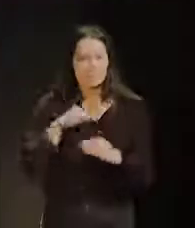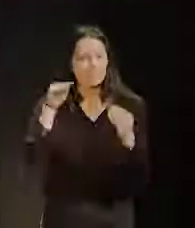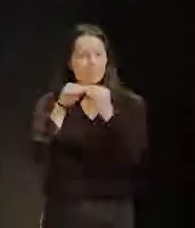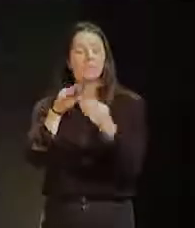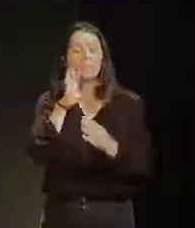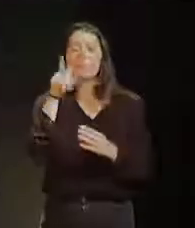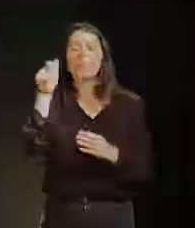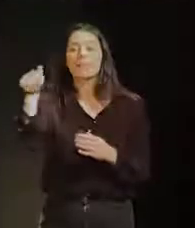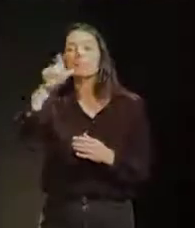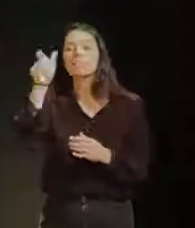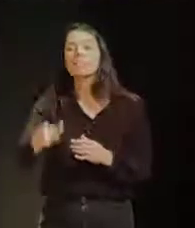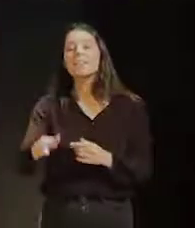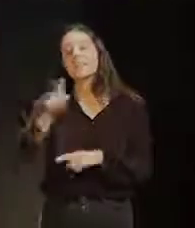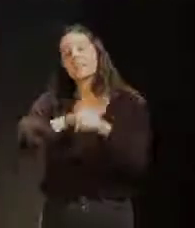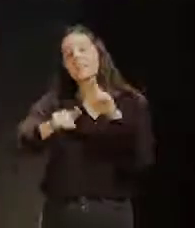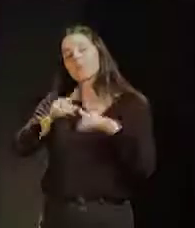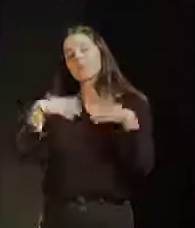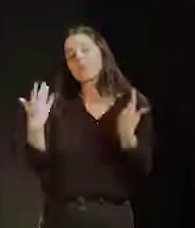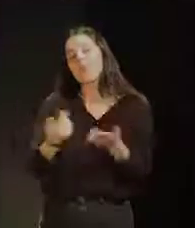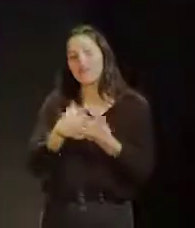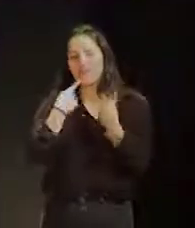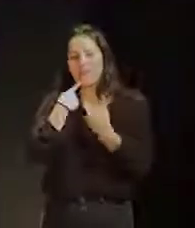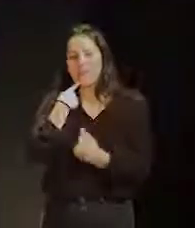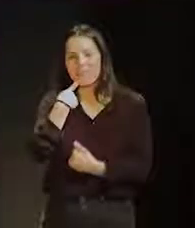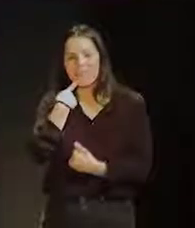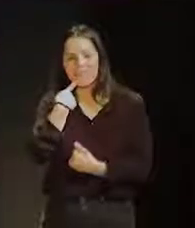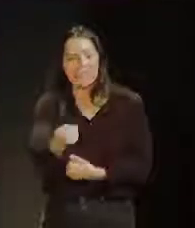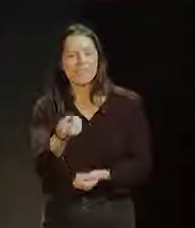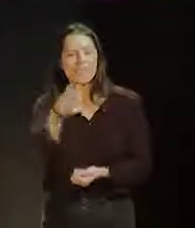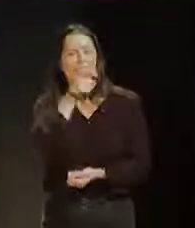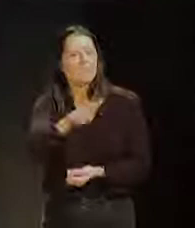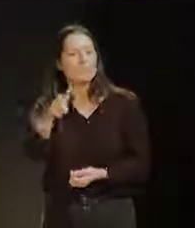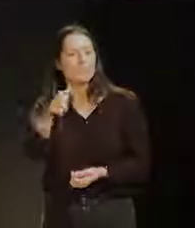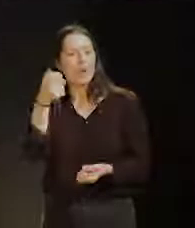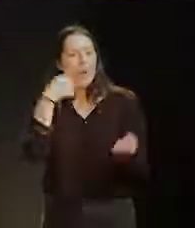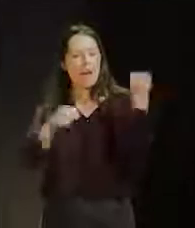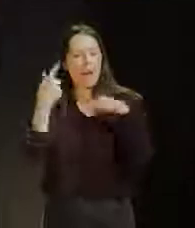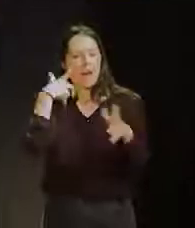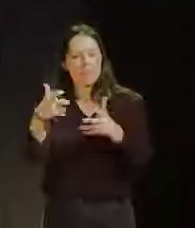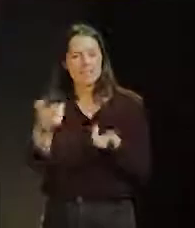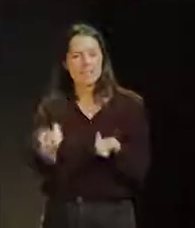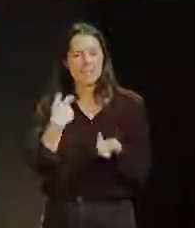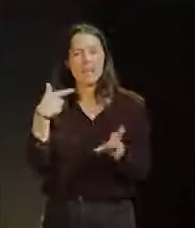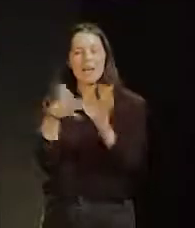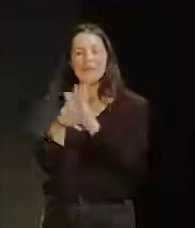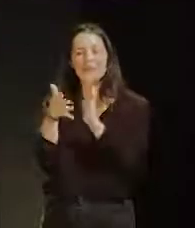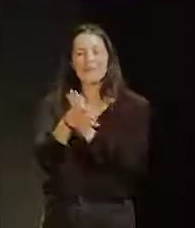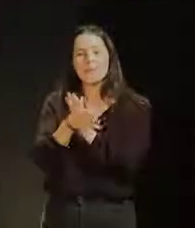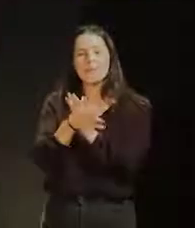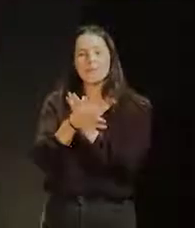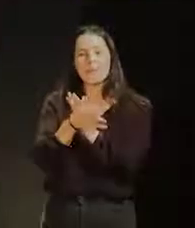ejemplo, tenemos el problema que es muy difícil para el artista explicar esta cosa a